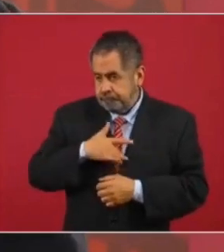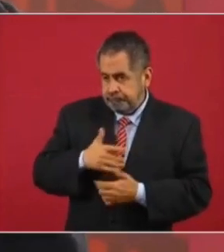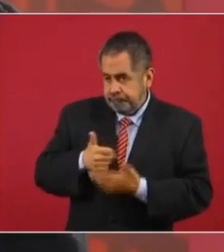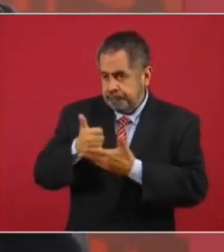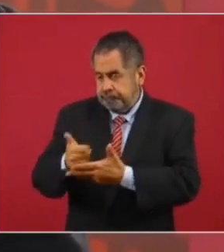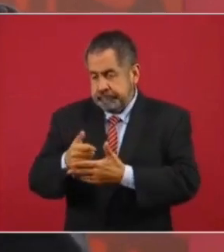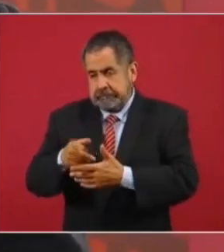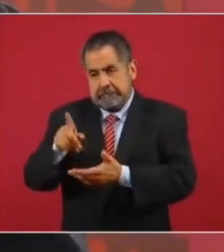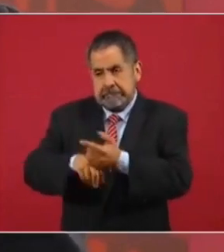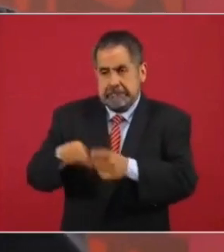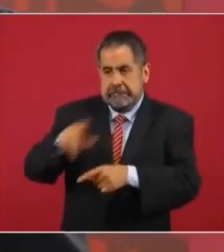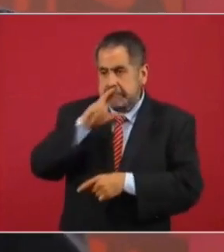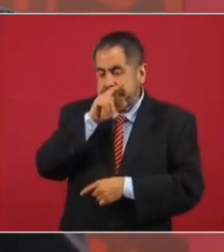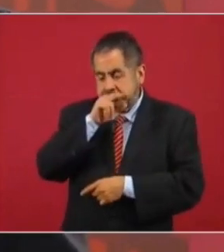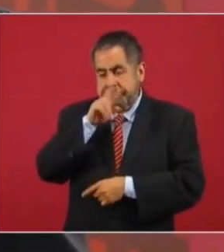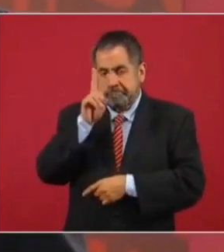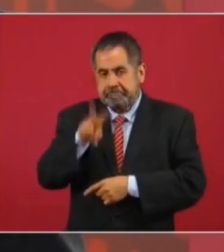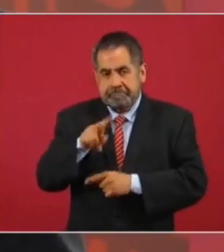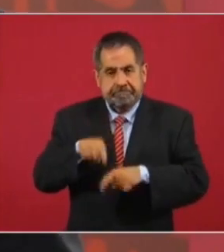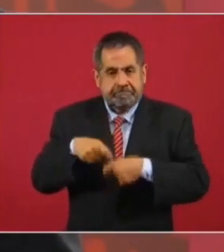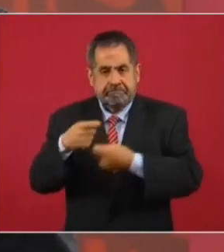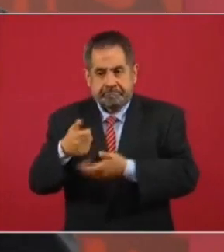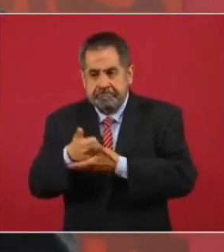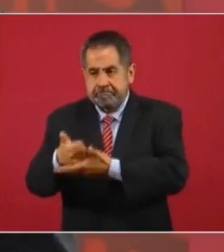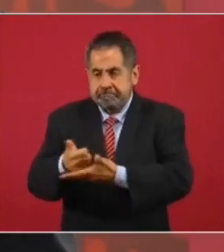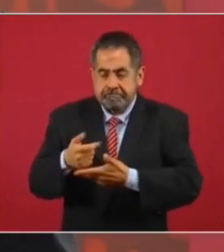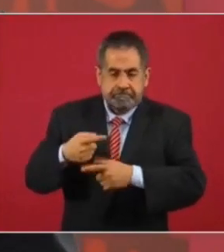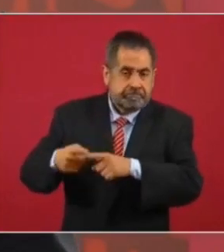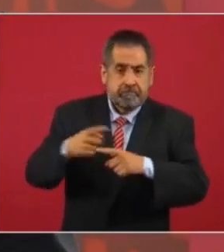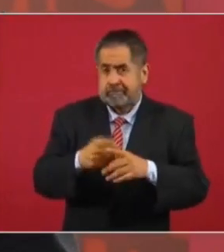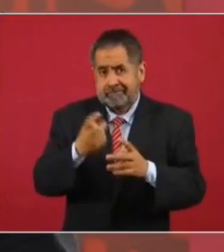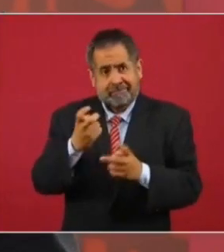está preocupando la situación del prójimo,